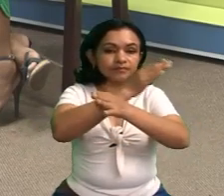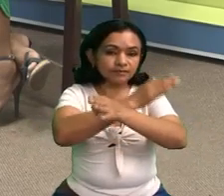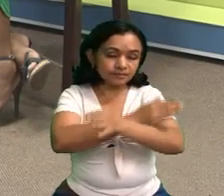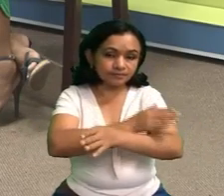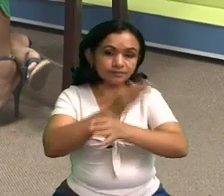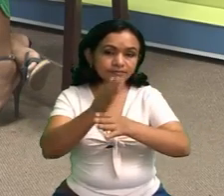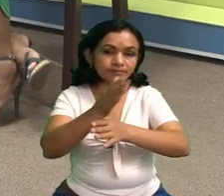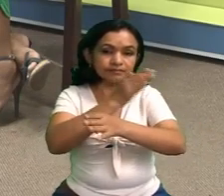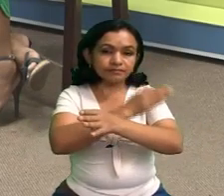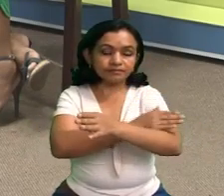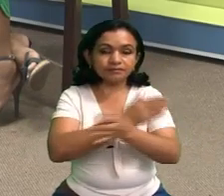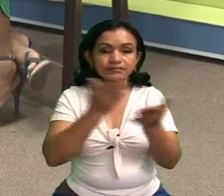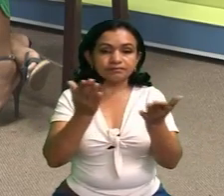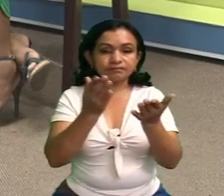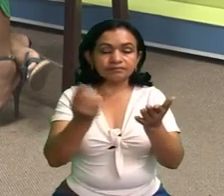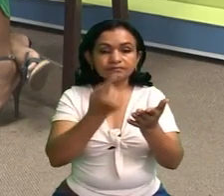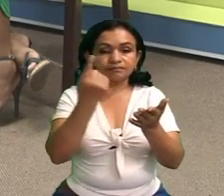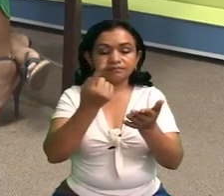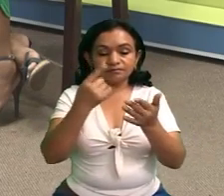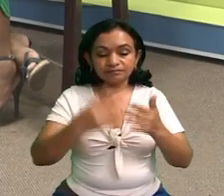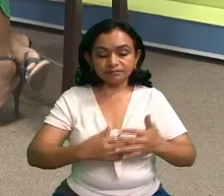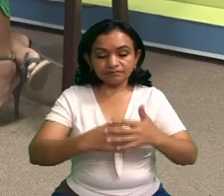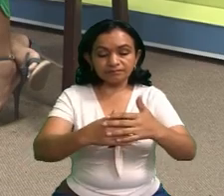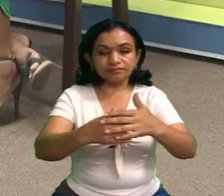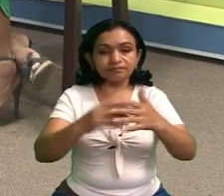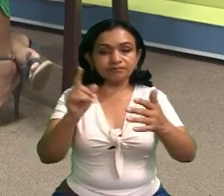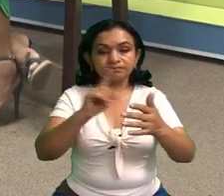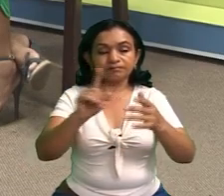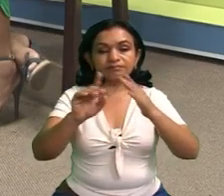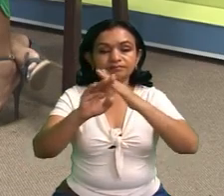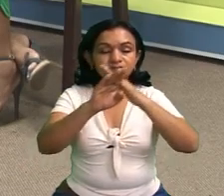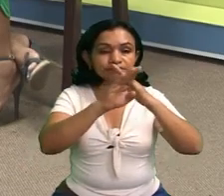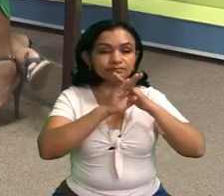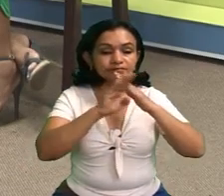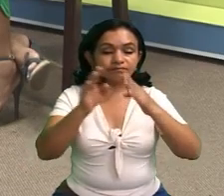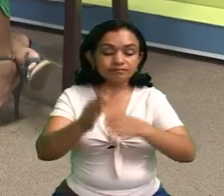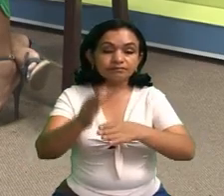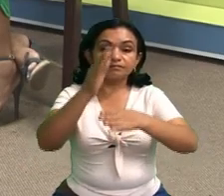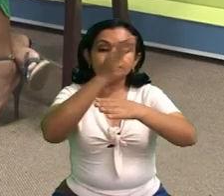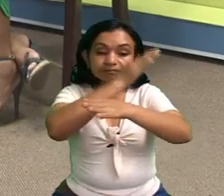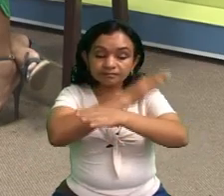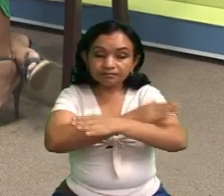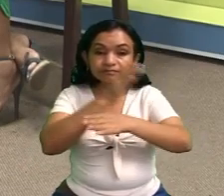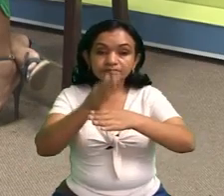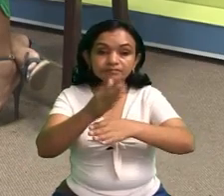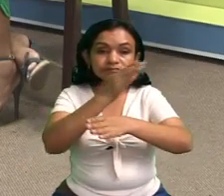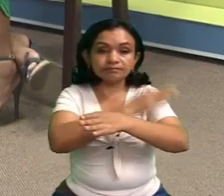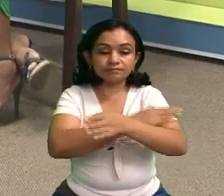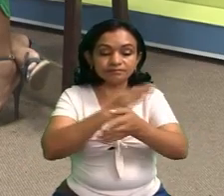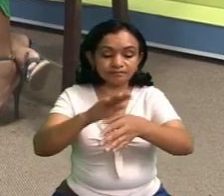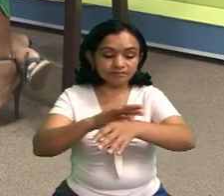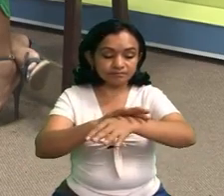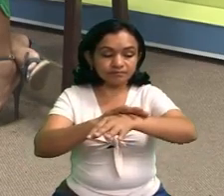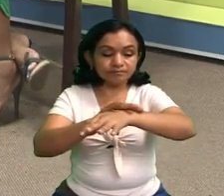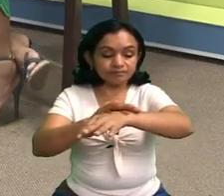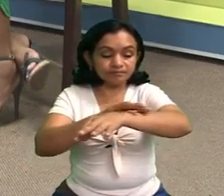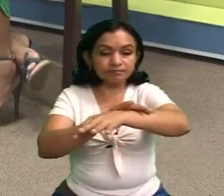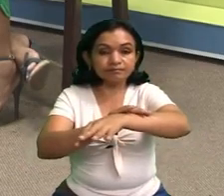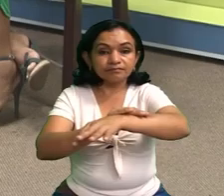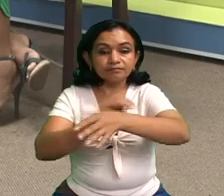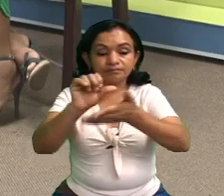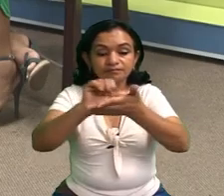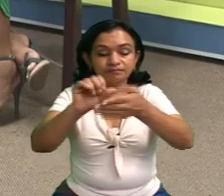¿ok? No es solo durante el embarazo. Para prevenir las estrías deben de hidratarse esa piel